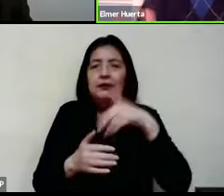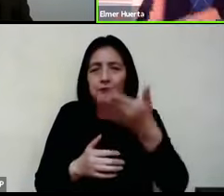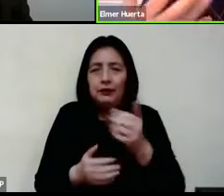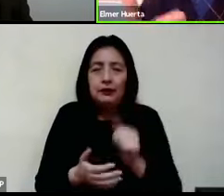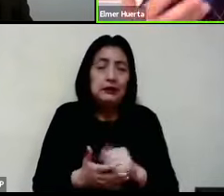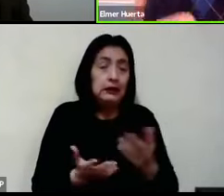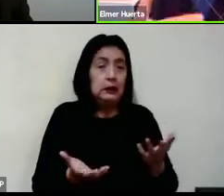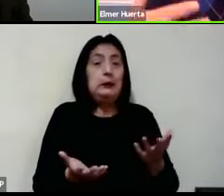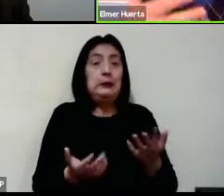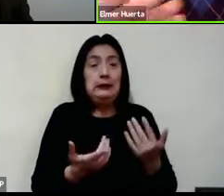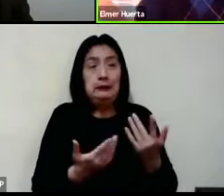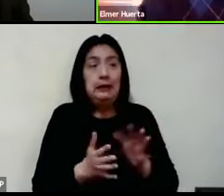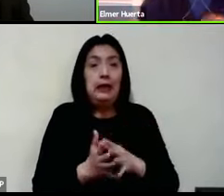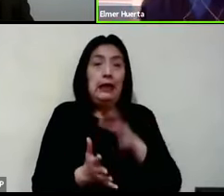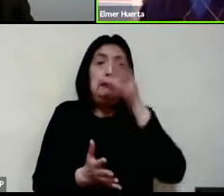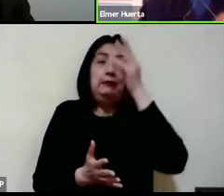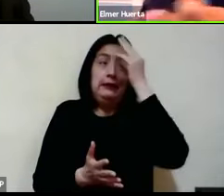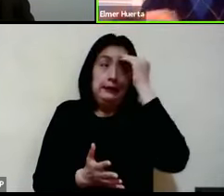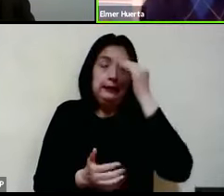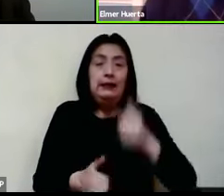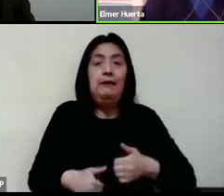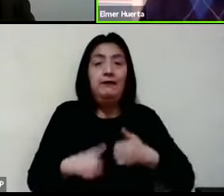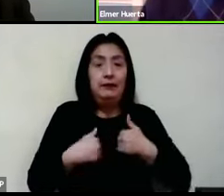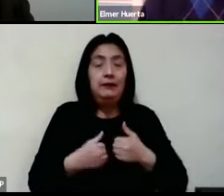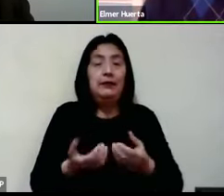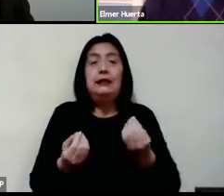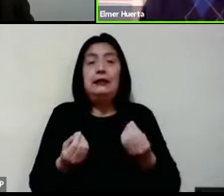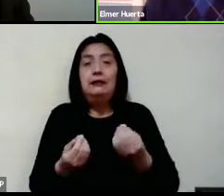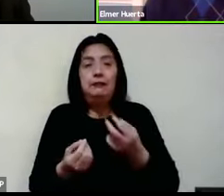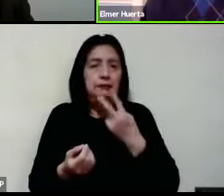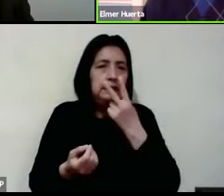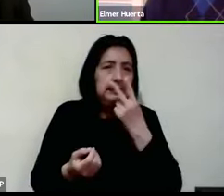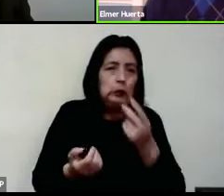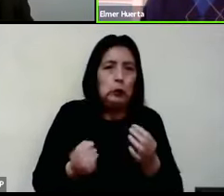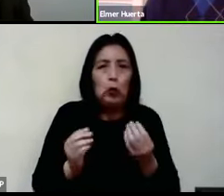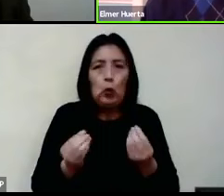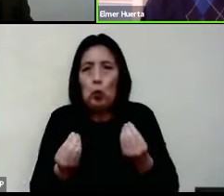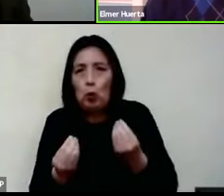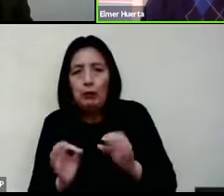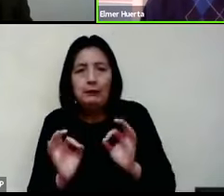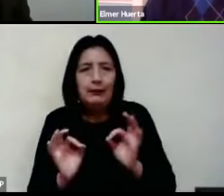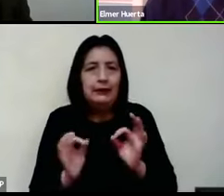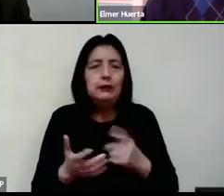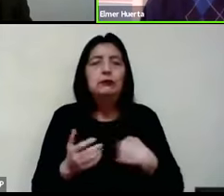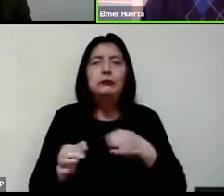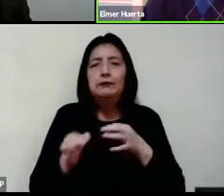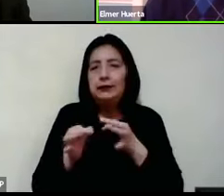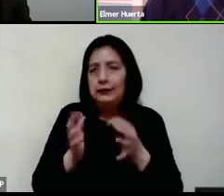que hacer es aprender a vivir manejando el riesgo de la manera que les he expuesto.